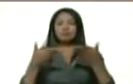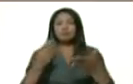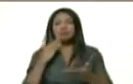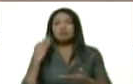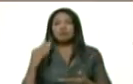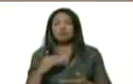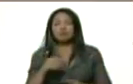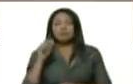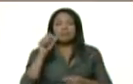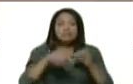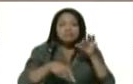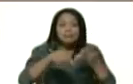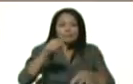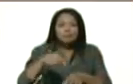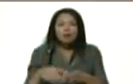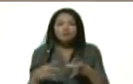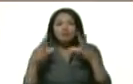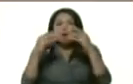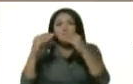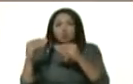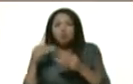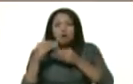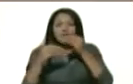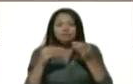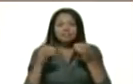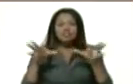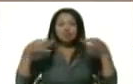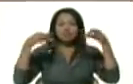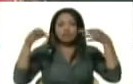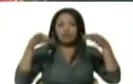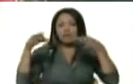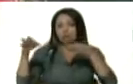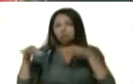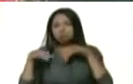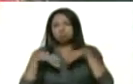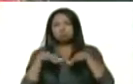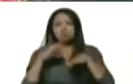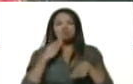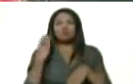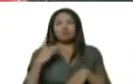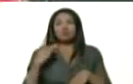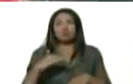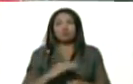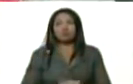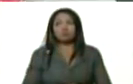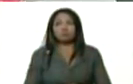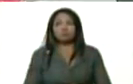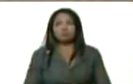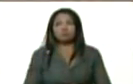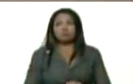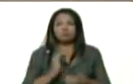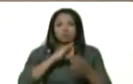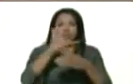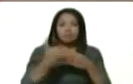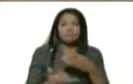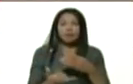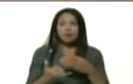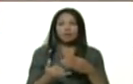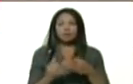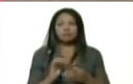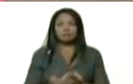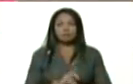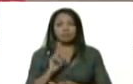sembrando algodón, produciendo tela. La juventud, en el plan, yo